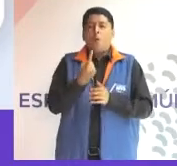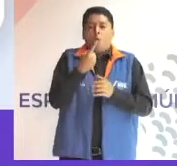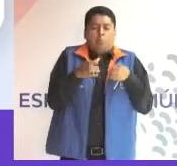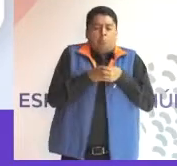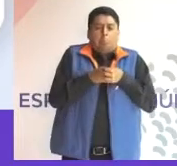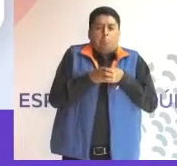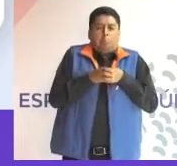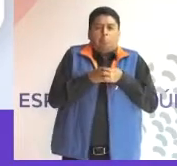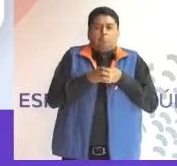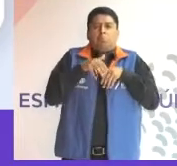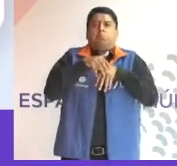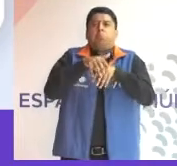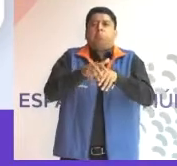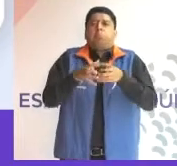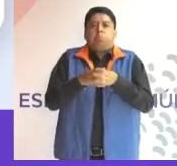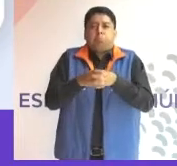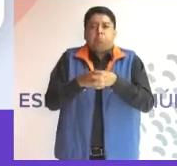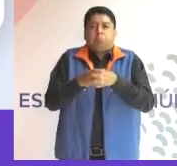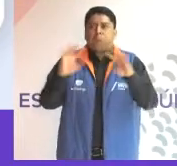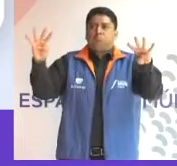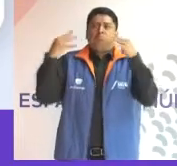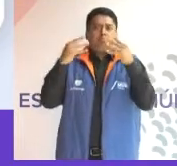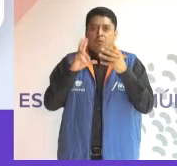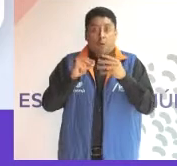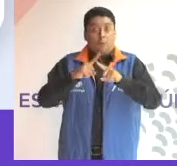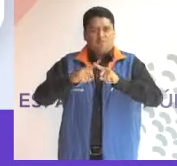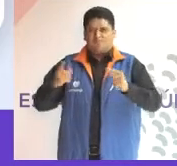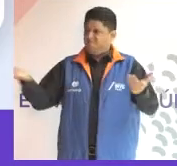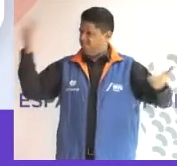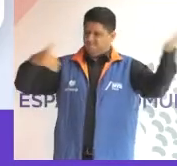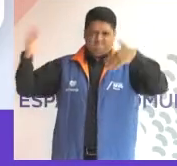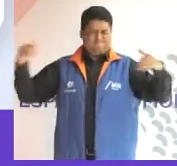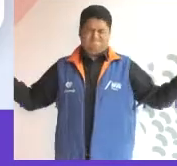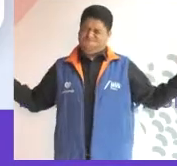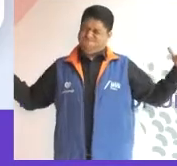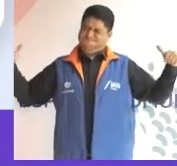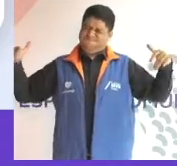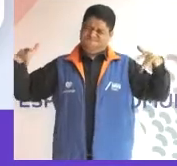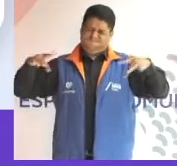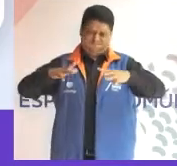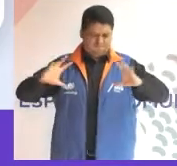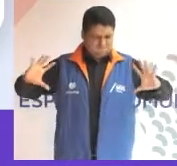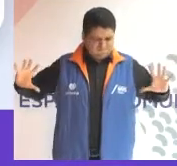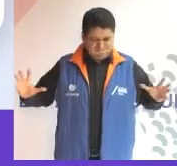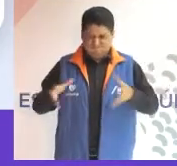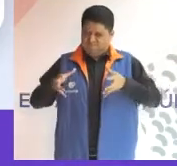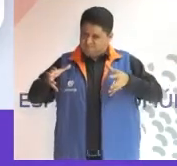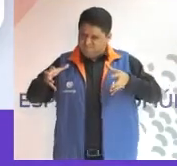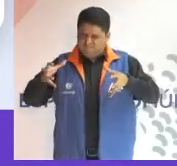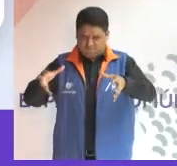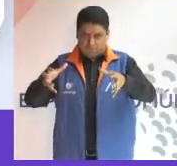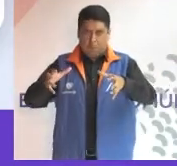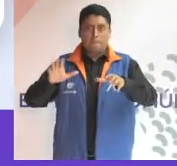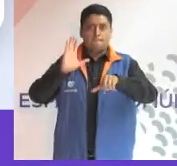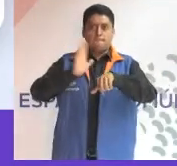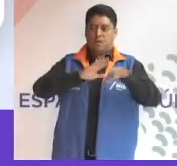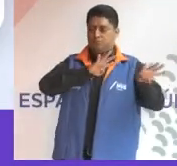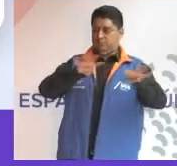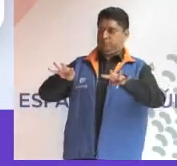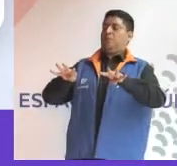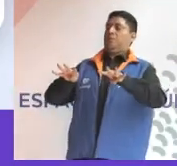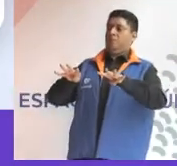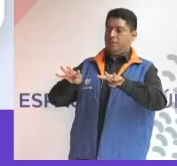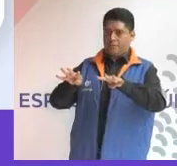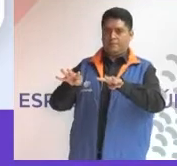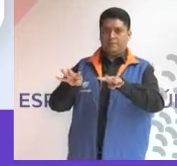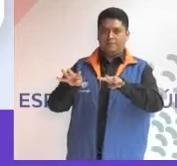de las cosas que creó la alianza, y se los quería dar como datos interesantísimo durante la pandemia, es lo que